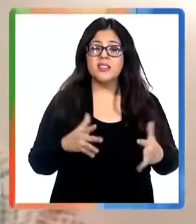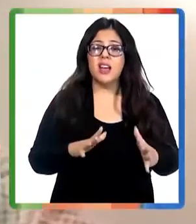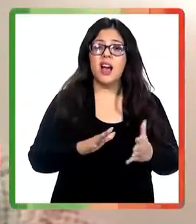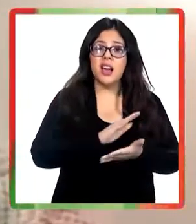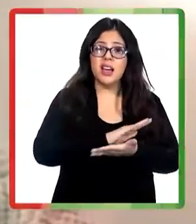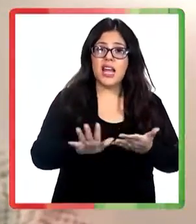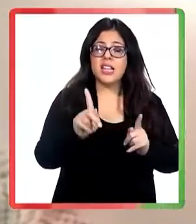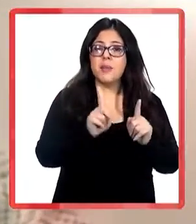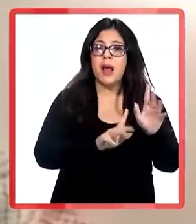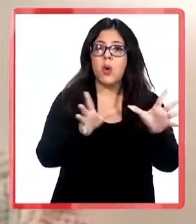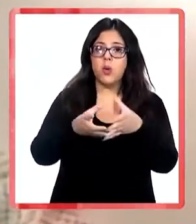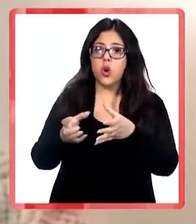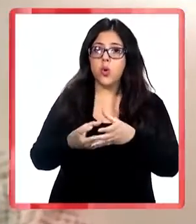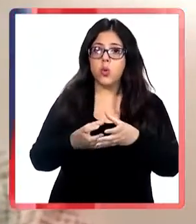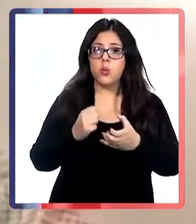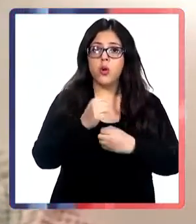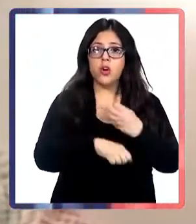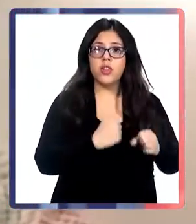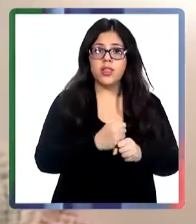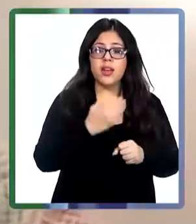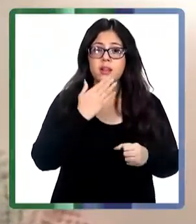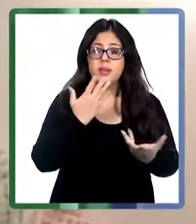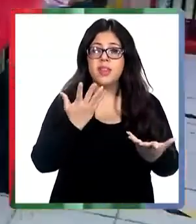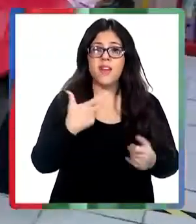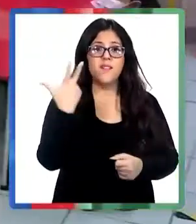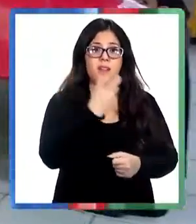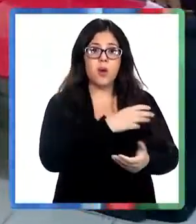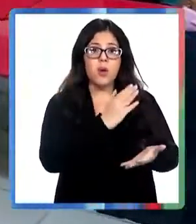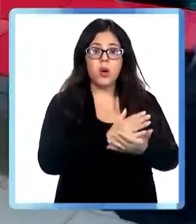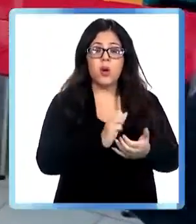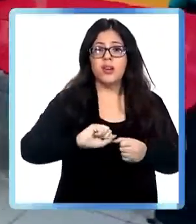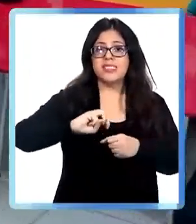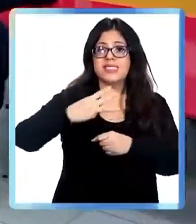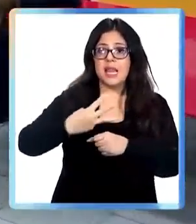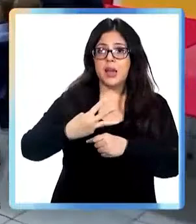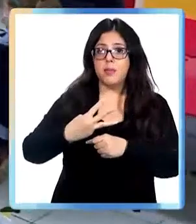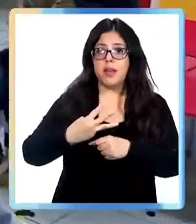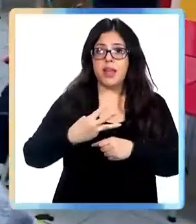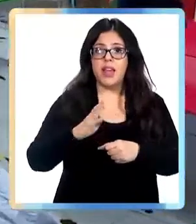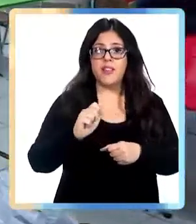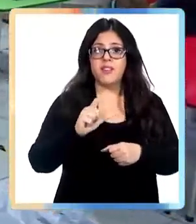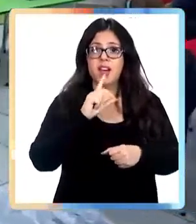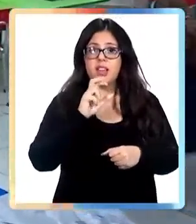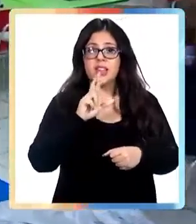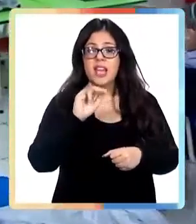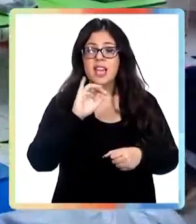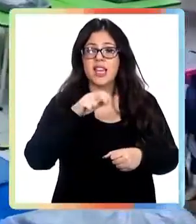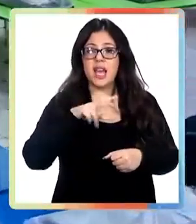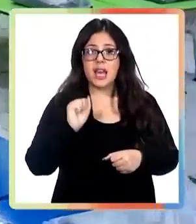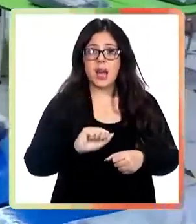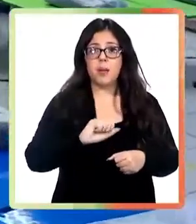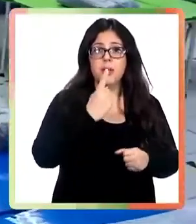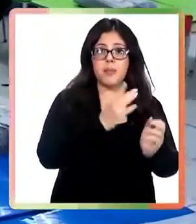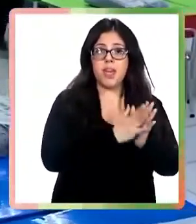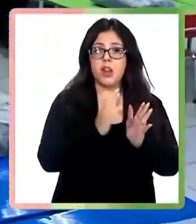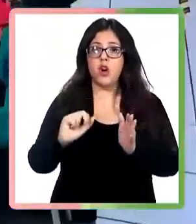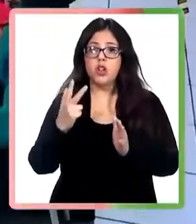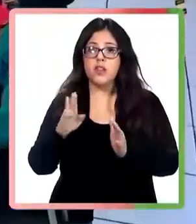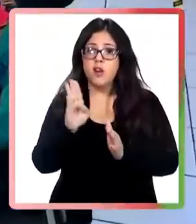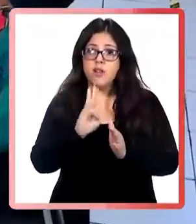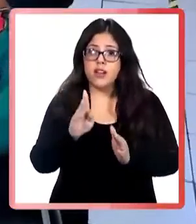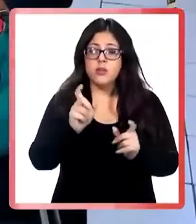edad. Tenemos la vacunación en los escolares, que es la vacuna triple bacteriana en primero y en octavo básico, que ya sería